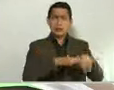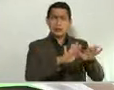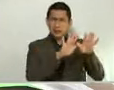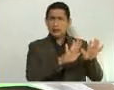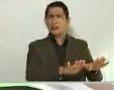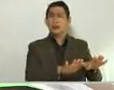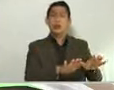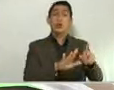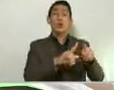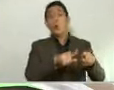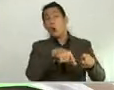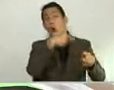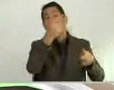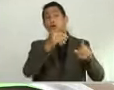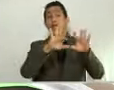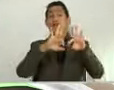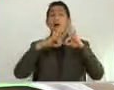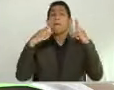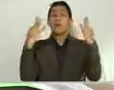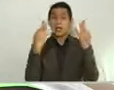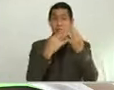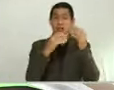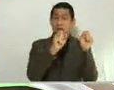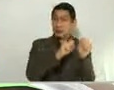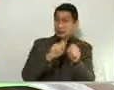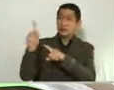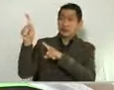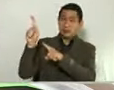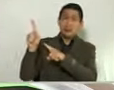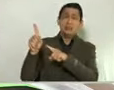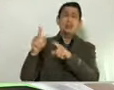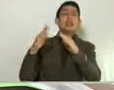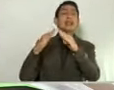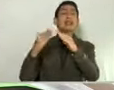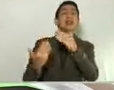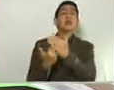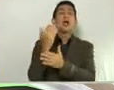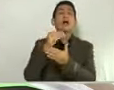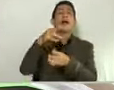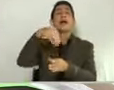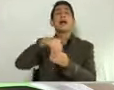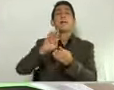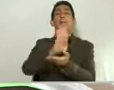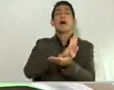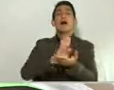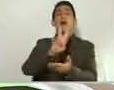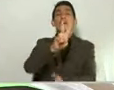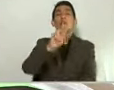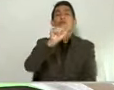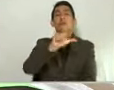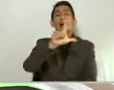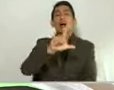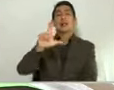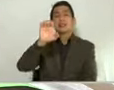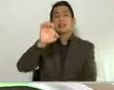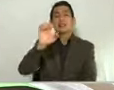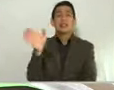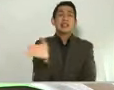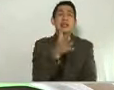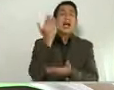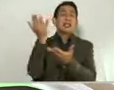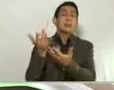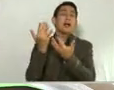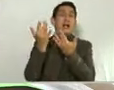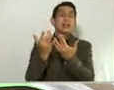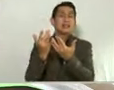Valle Esperanza, y en Valle Esperanza tienen una casa hecha, equipada, que le pregunten a la familia que ya salió de